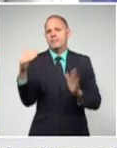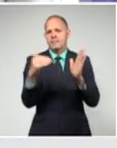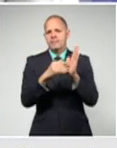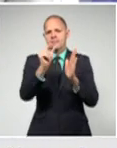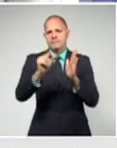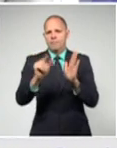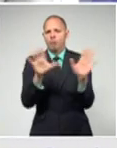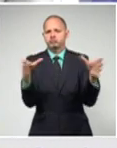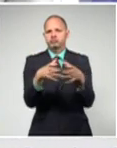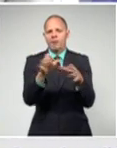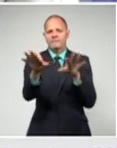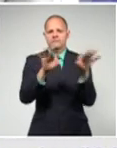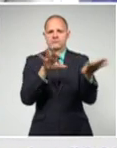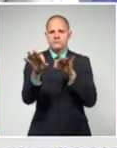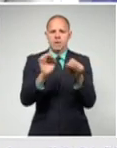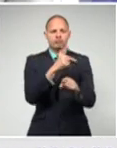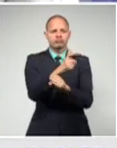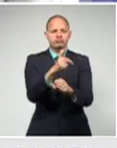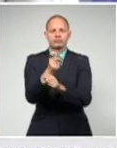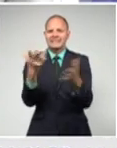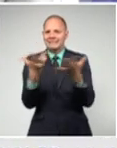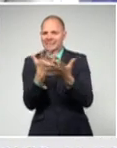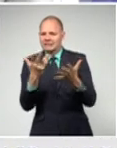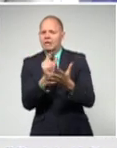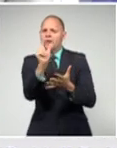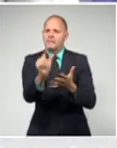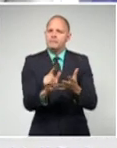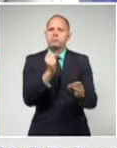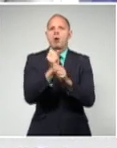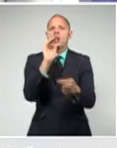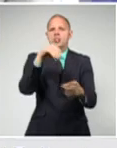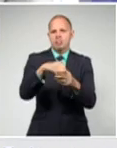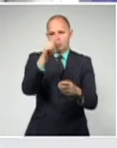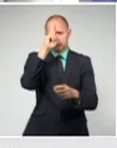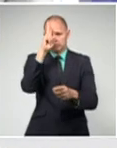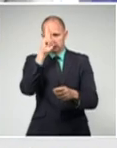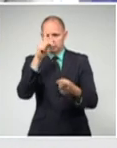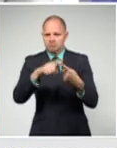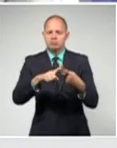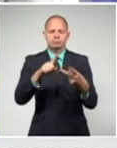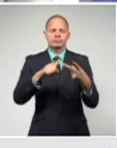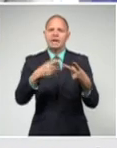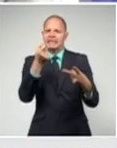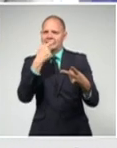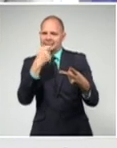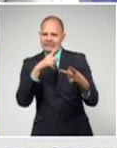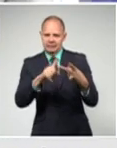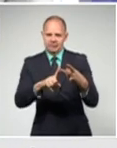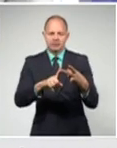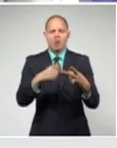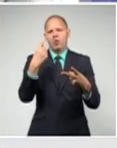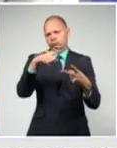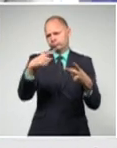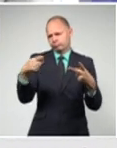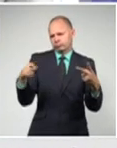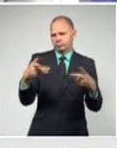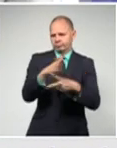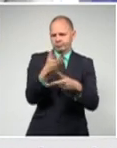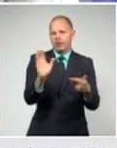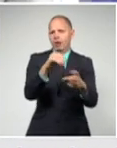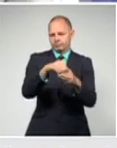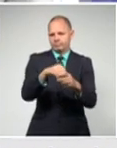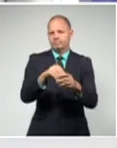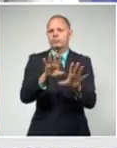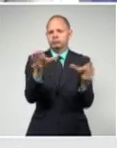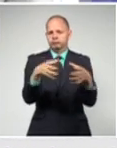de riesgo de los trabajadores del sector de la salud, del sector biofarmacéutico de la capital cubana y otros sectores definidos